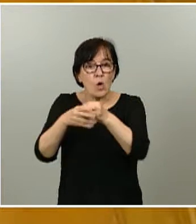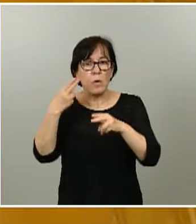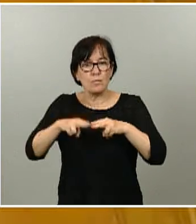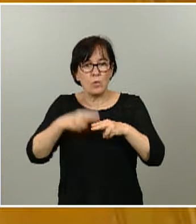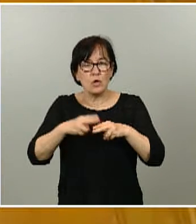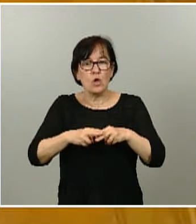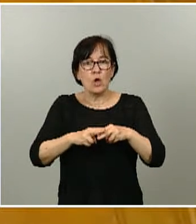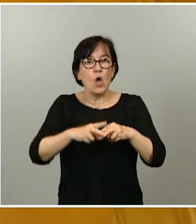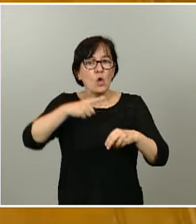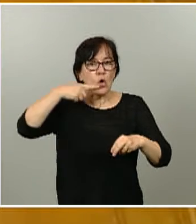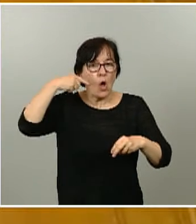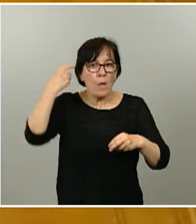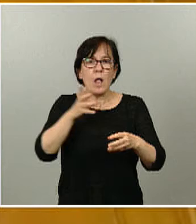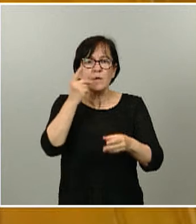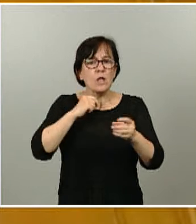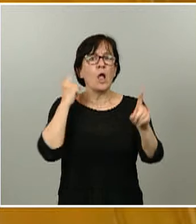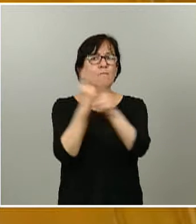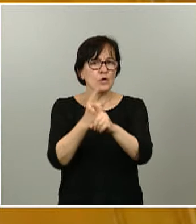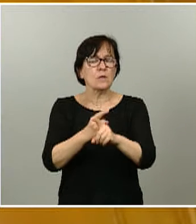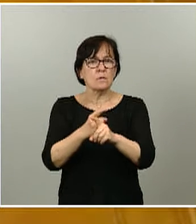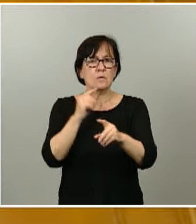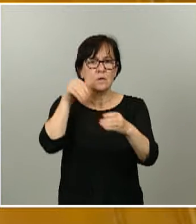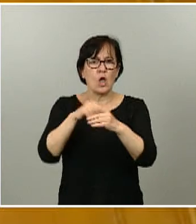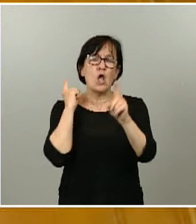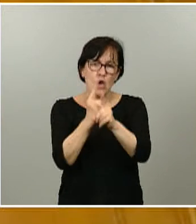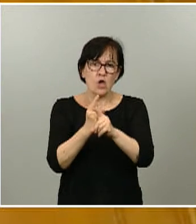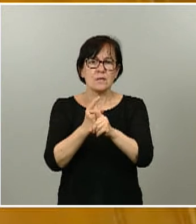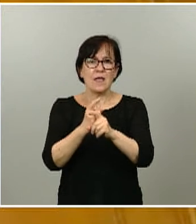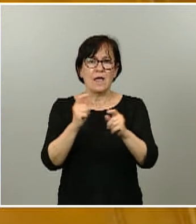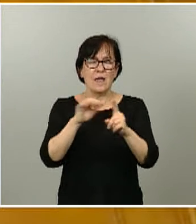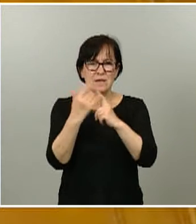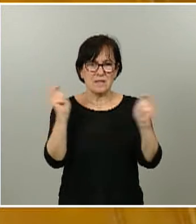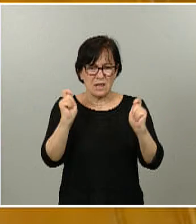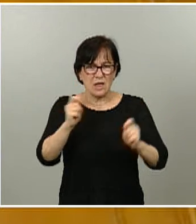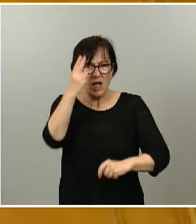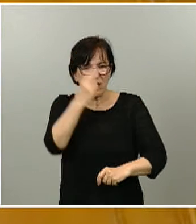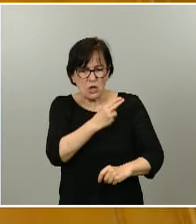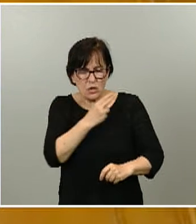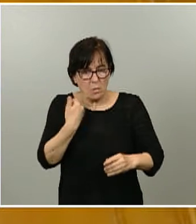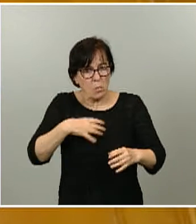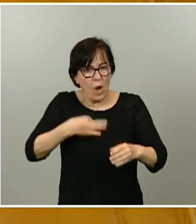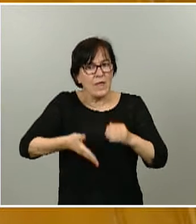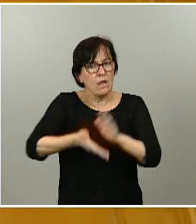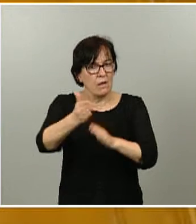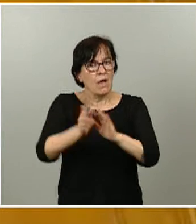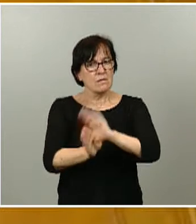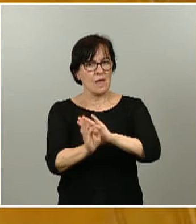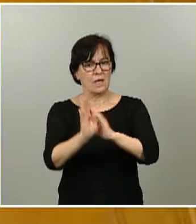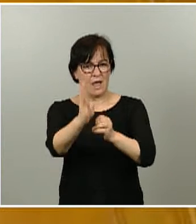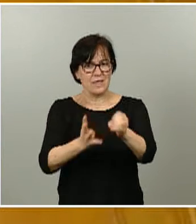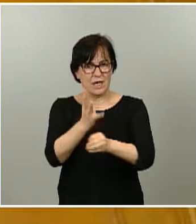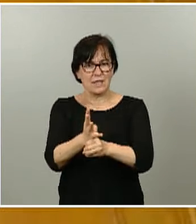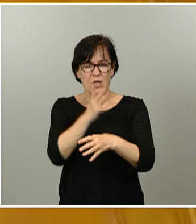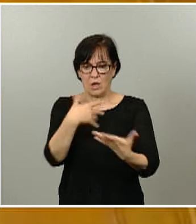también votaron en contra de la prórroga del estado de alarma. ¿Está comprometida la legislatura una vez que parece que están perdiendo